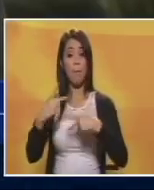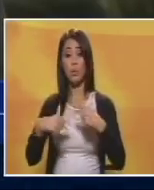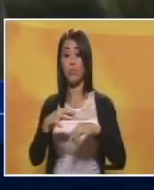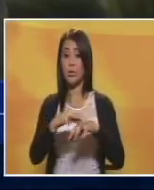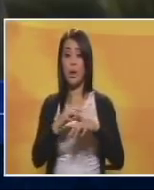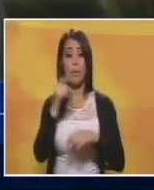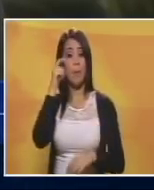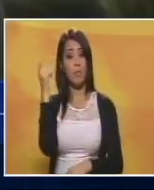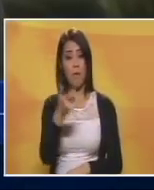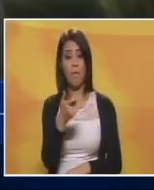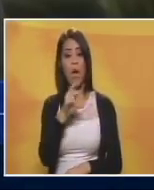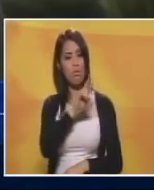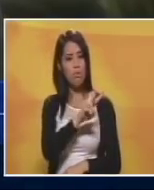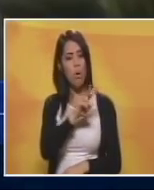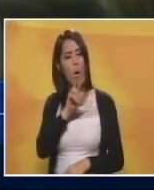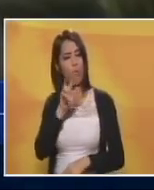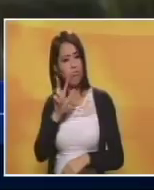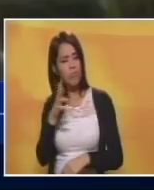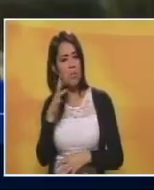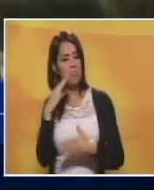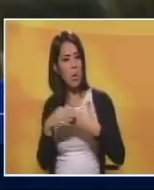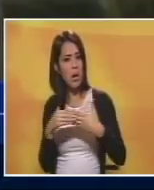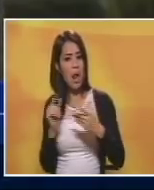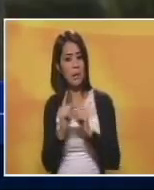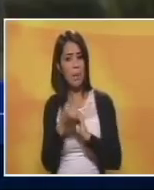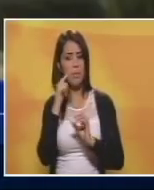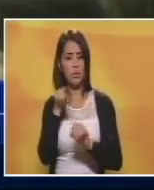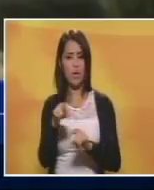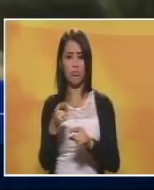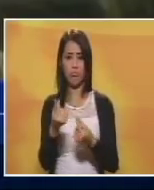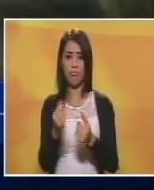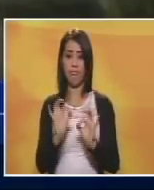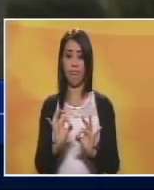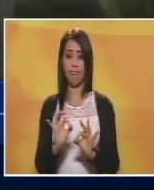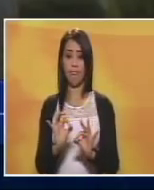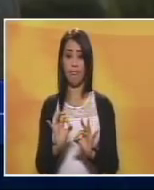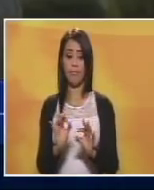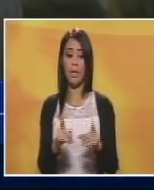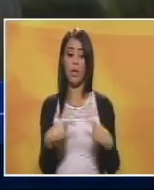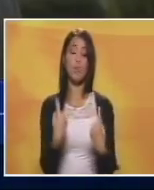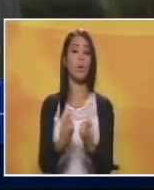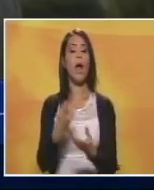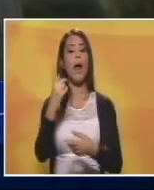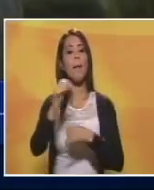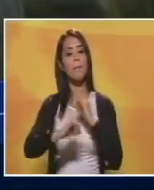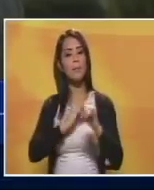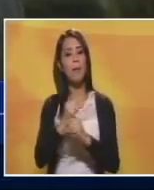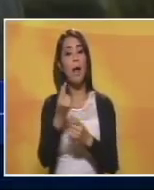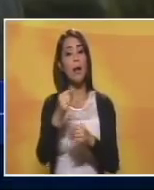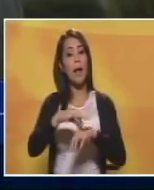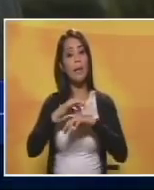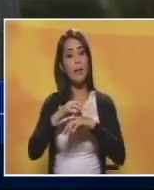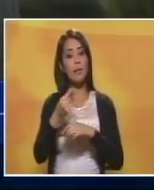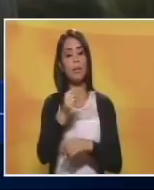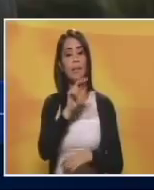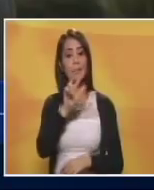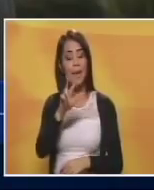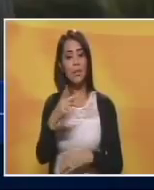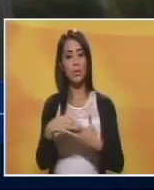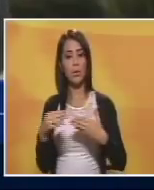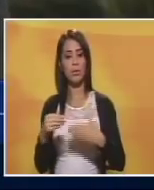el pueblo a $2 o $3 al cambio, que es lo que vale. En el mercado internacional la carne vale $3.